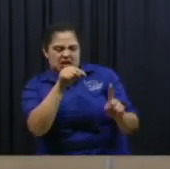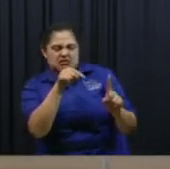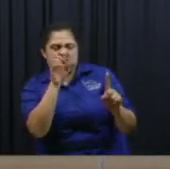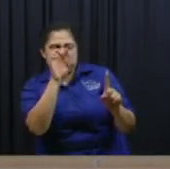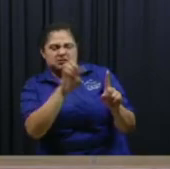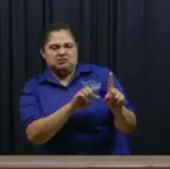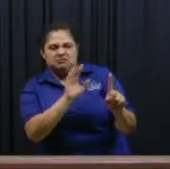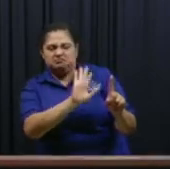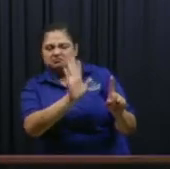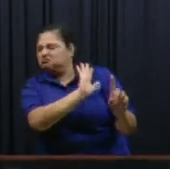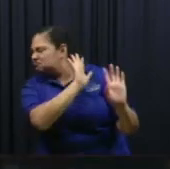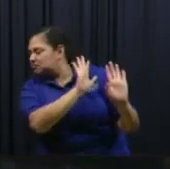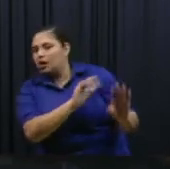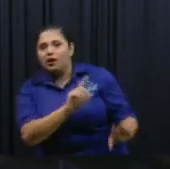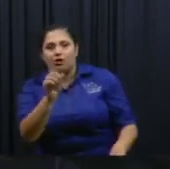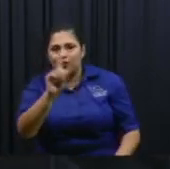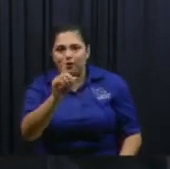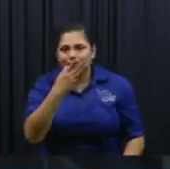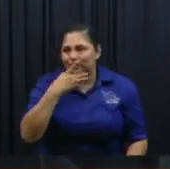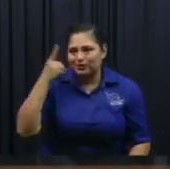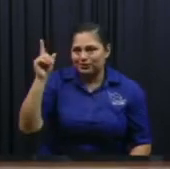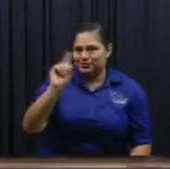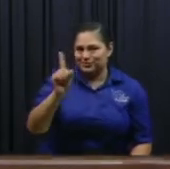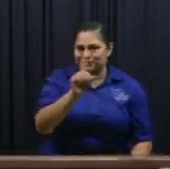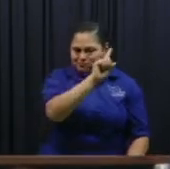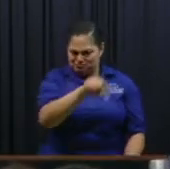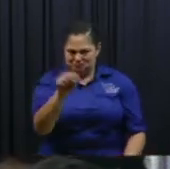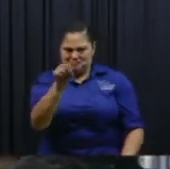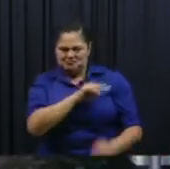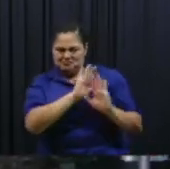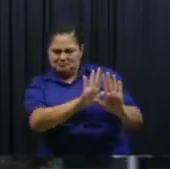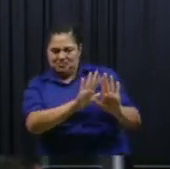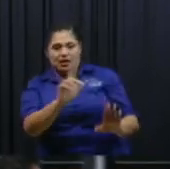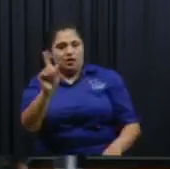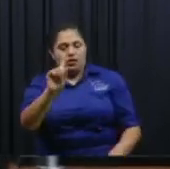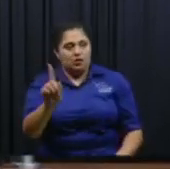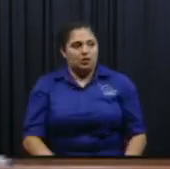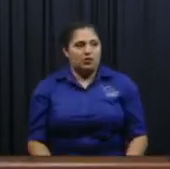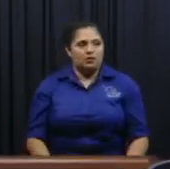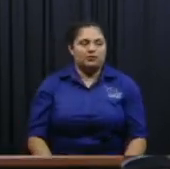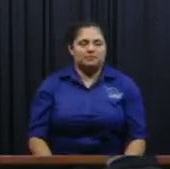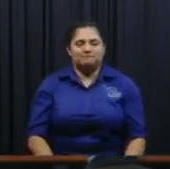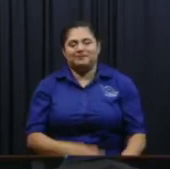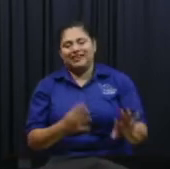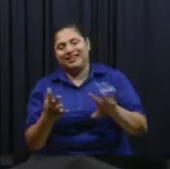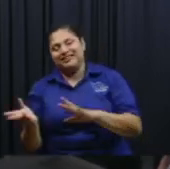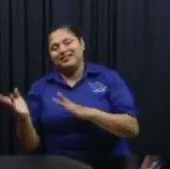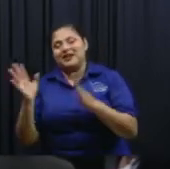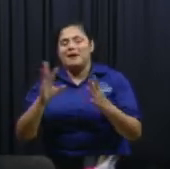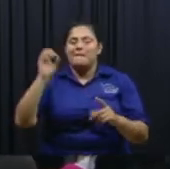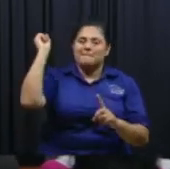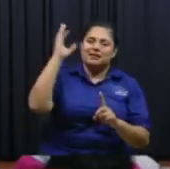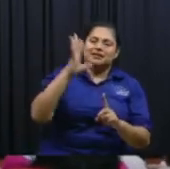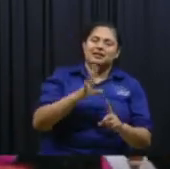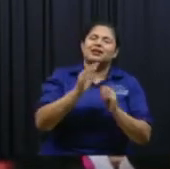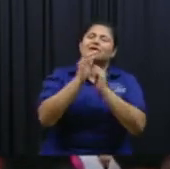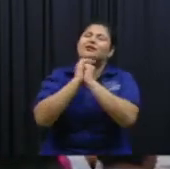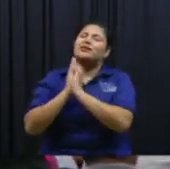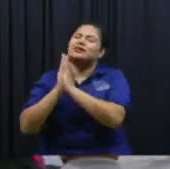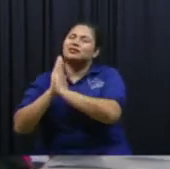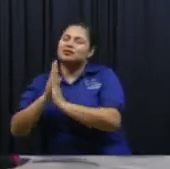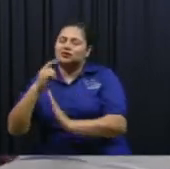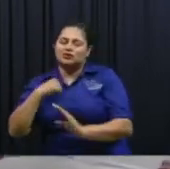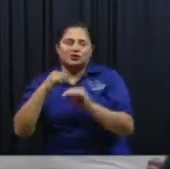este Bandido no Dios no te bloquea bendita oración Yo puedo